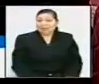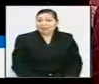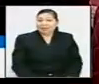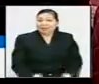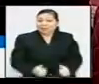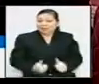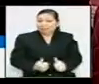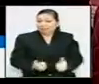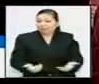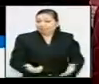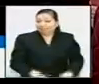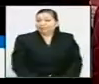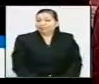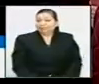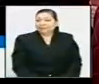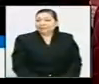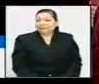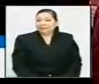siendo seguido,